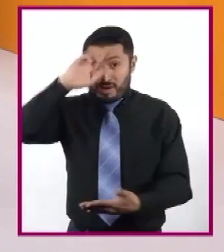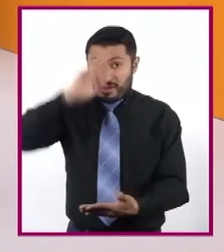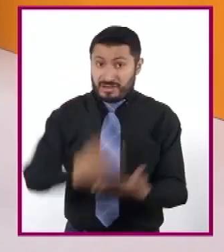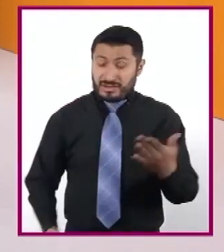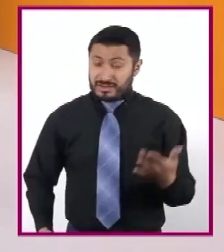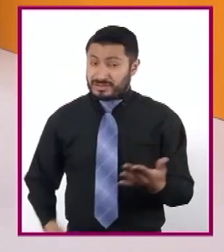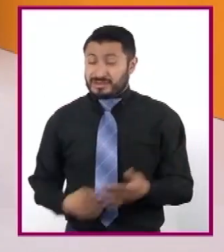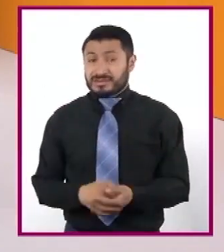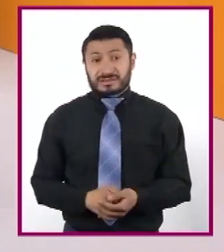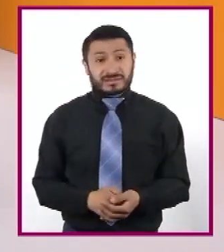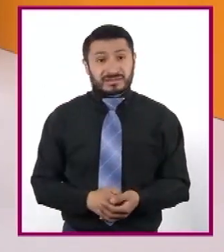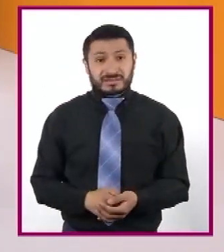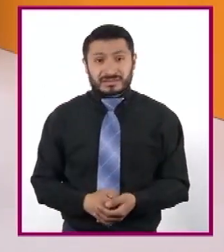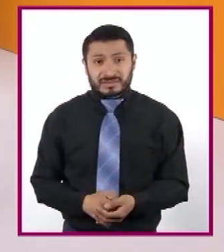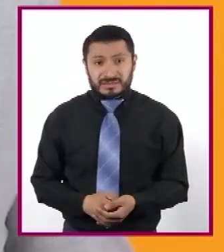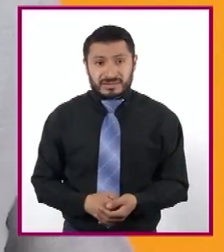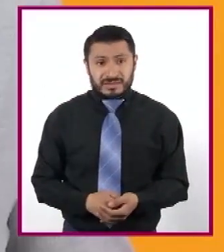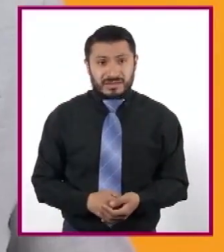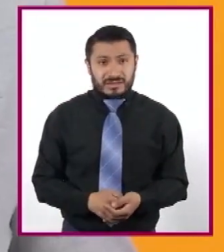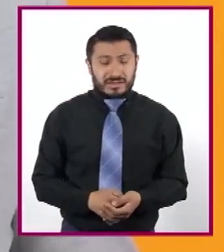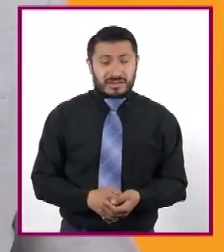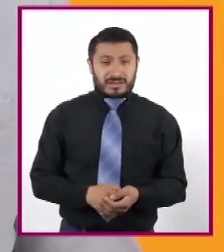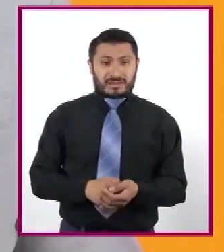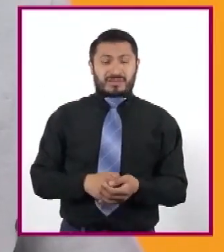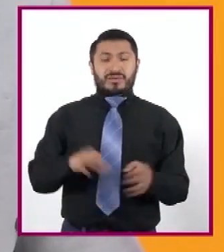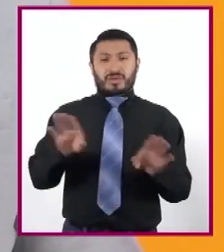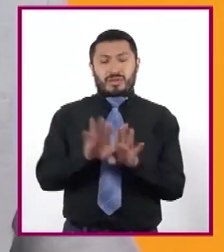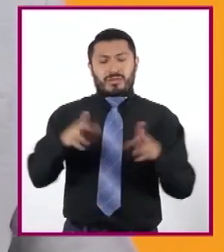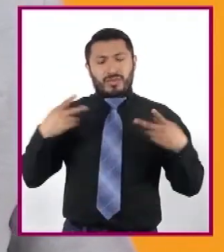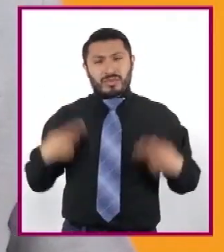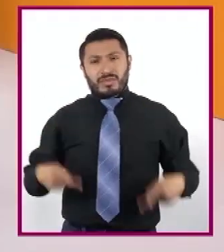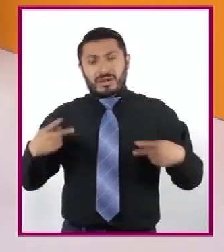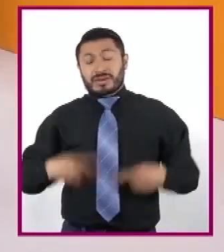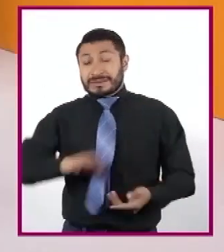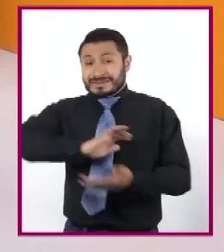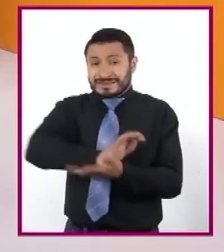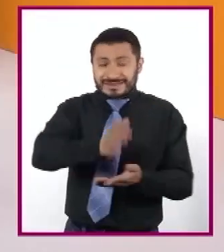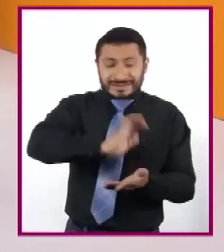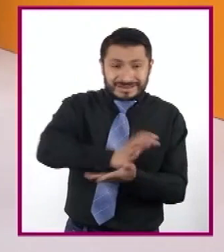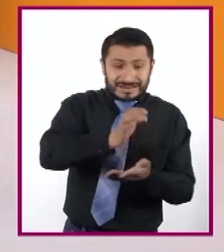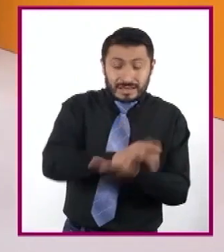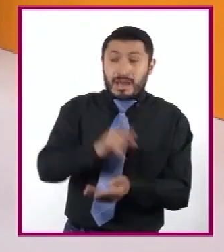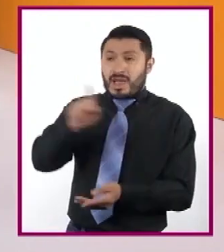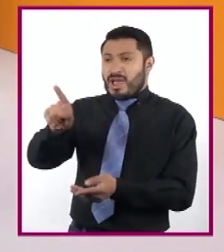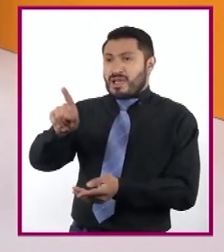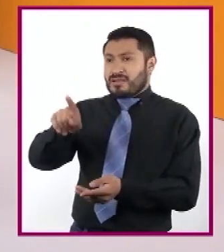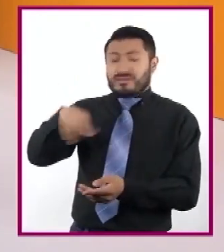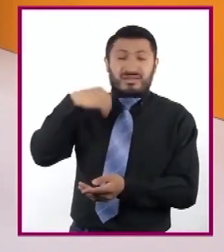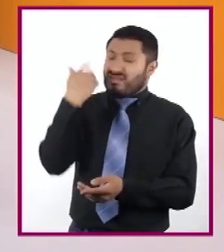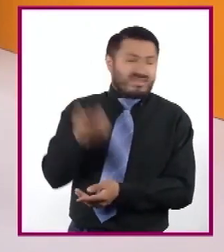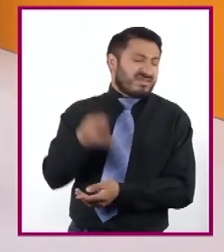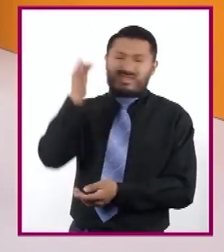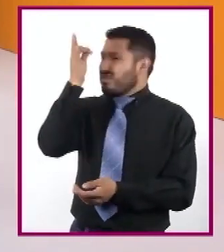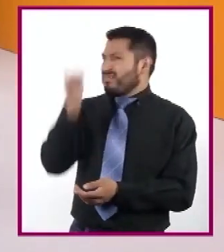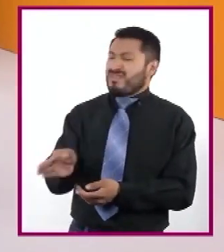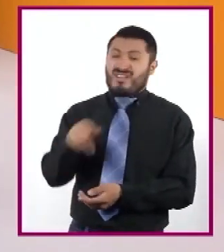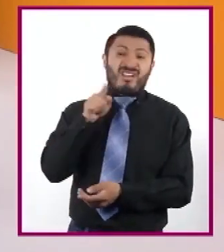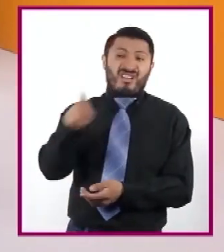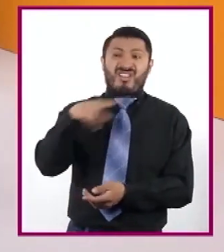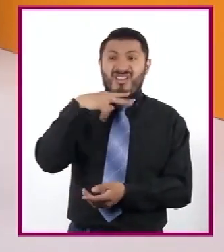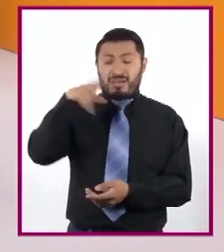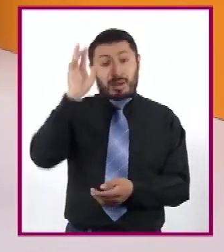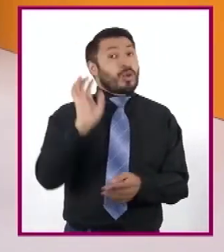Normalmente se asocia a los hablantes discriminados con condiciones no deseables, con la ignorancia